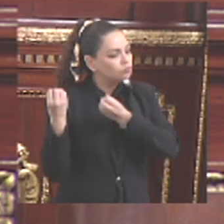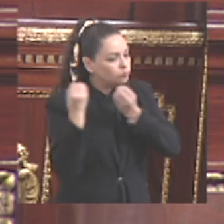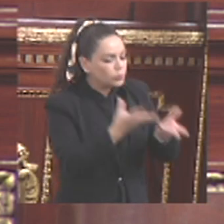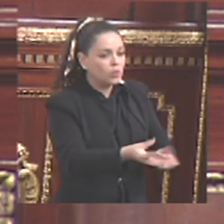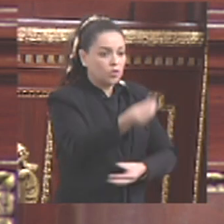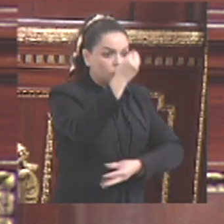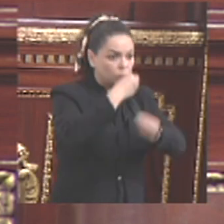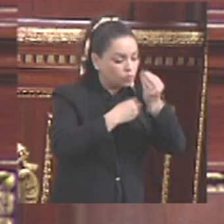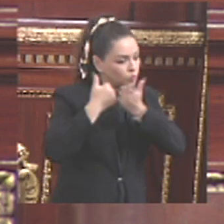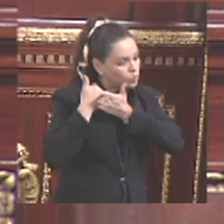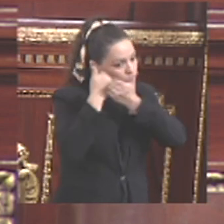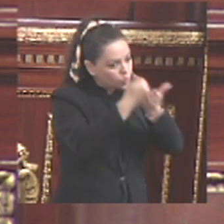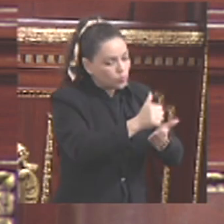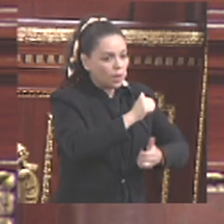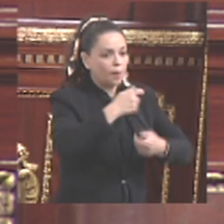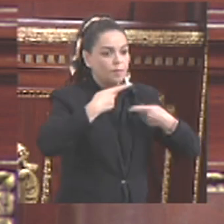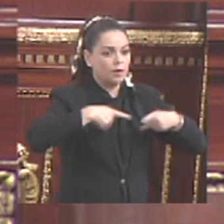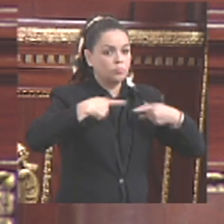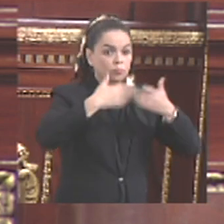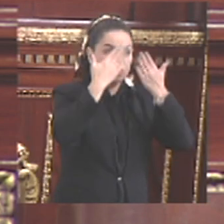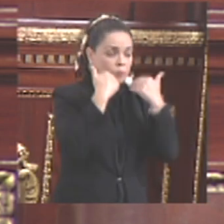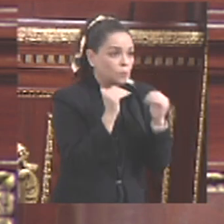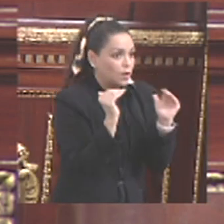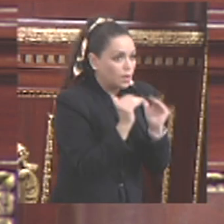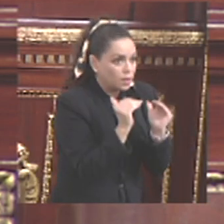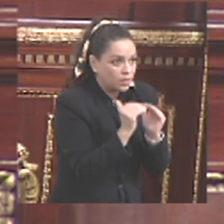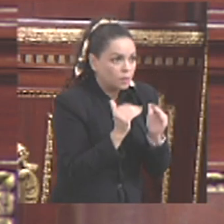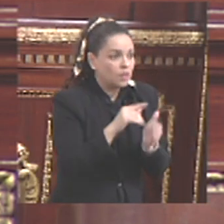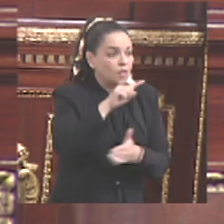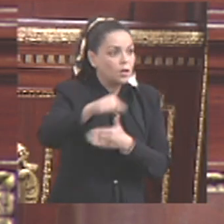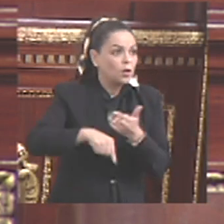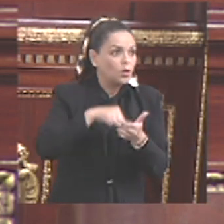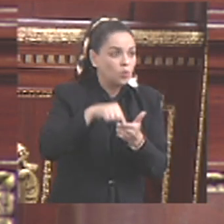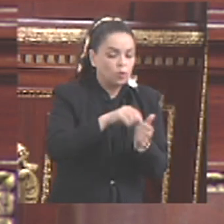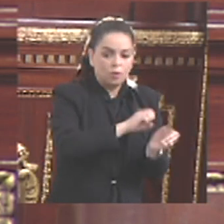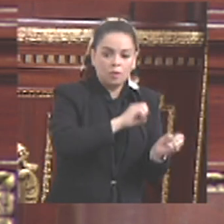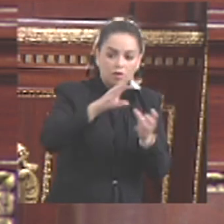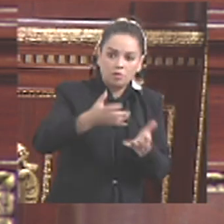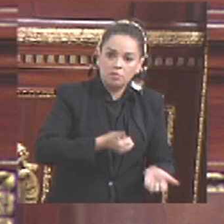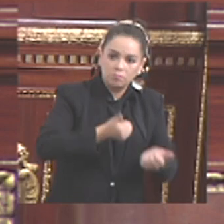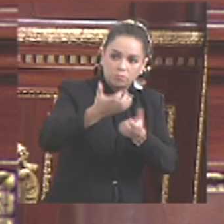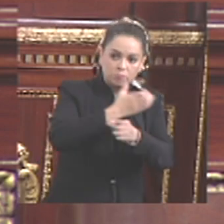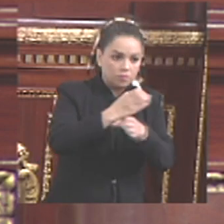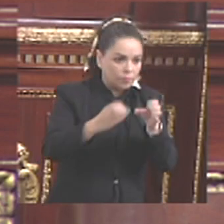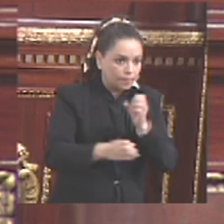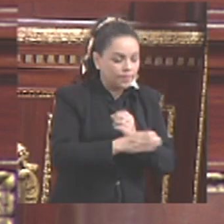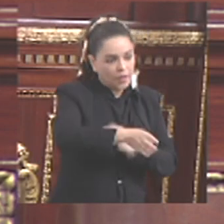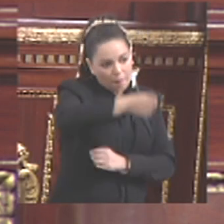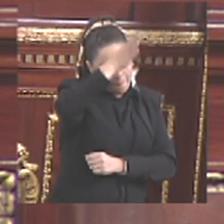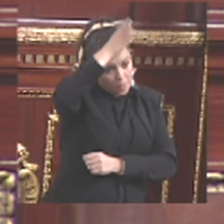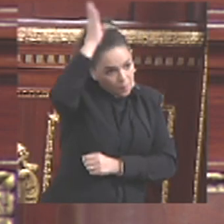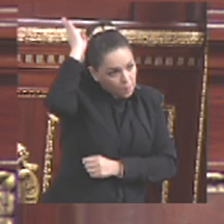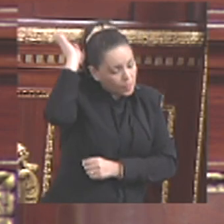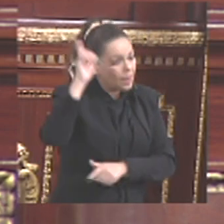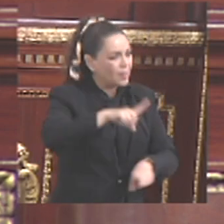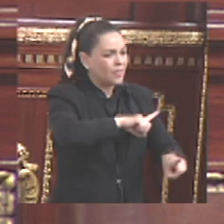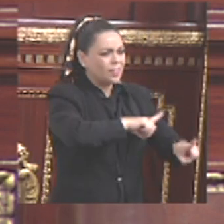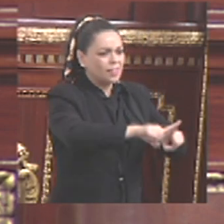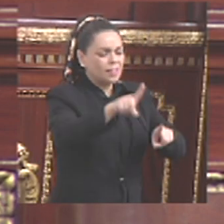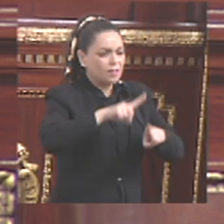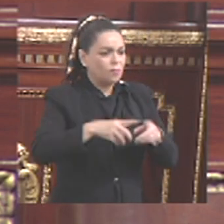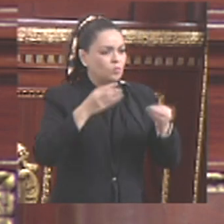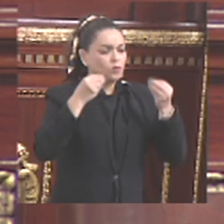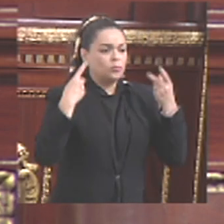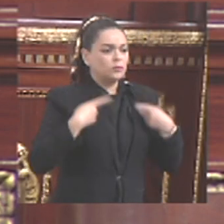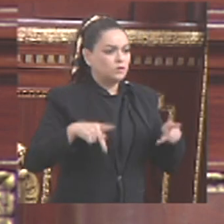personas damnificadas, a los centros de acopio, a la sociedad civil organizada, al cuerpo de bomberos, entre muchos otros que se hicieron